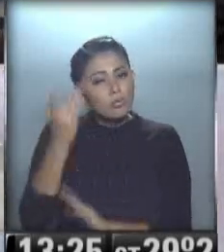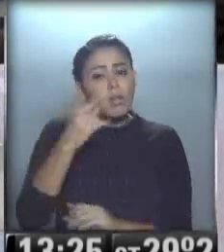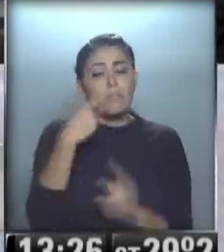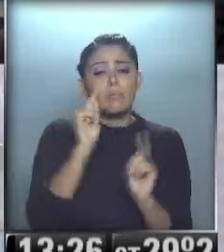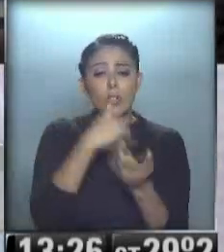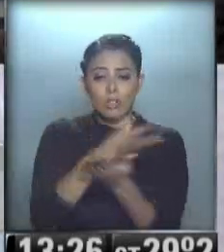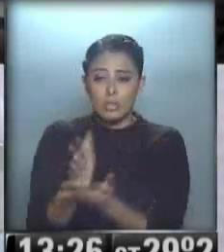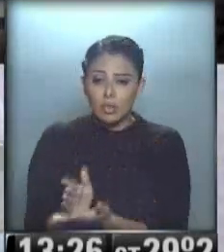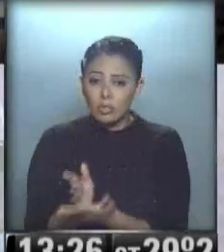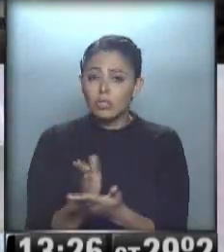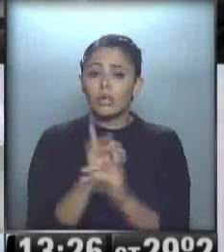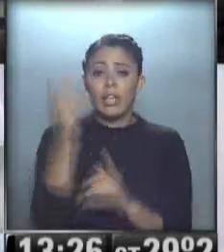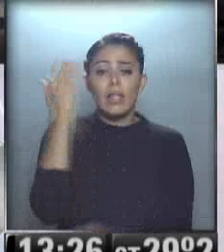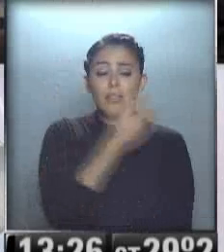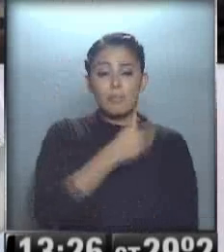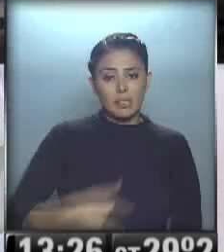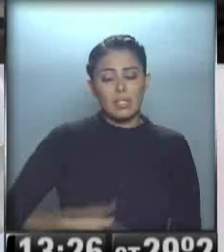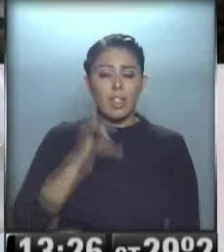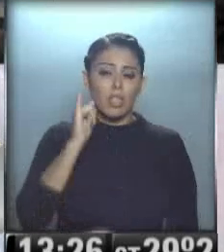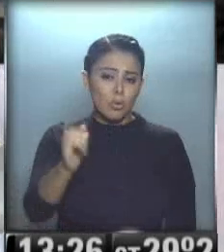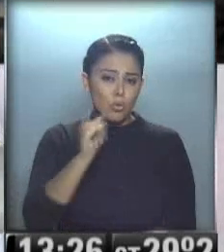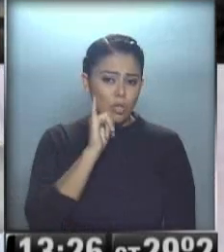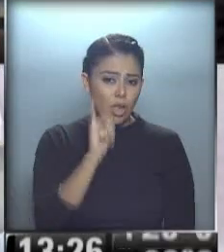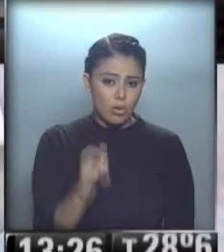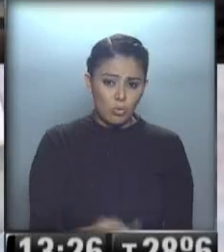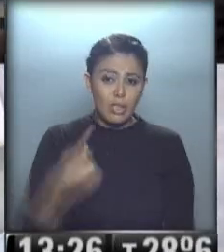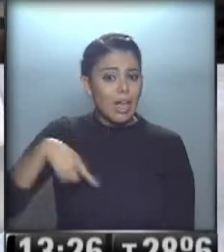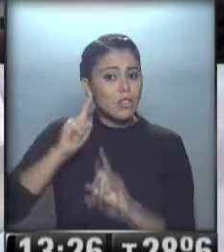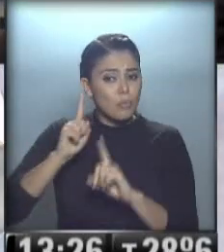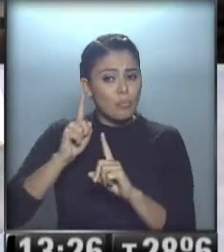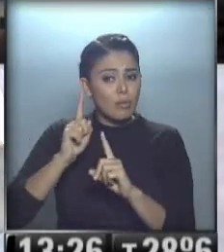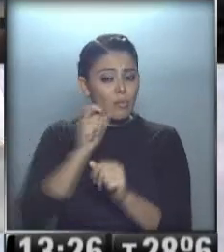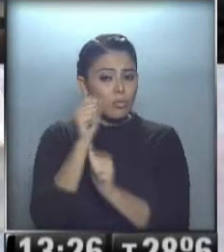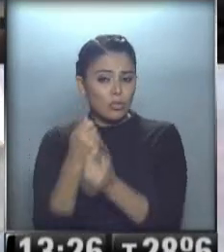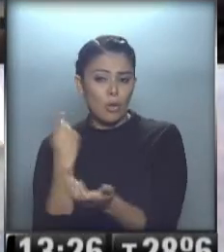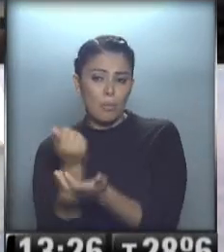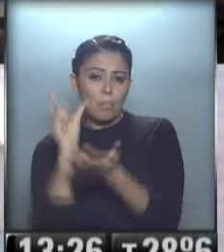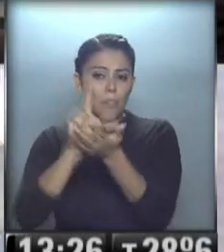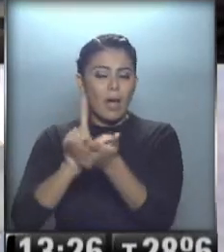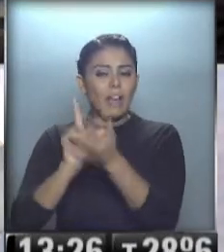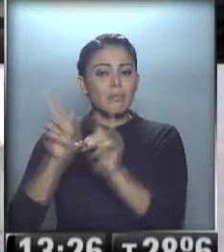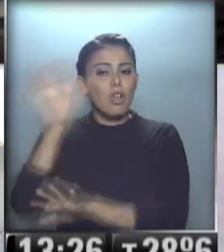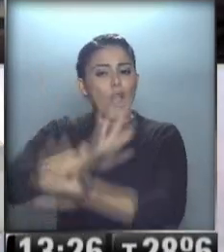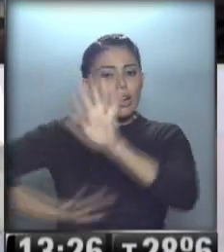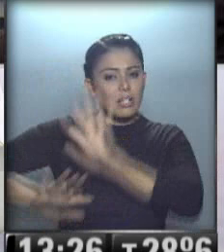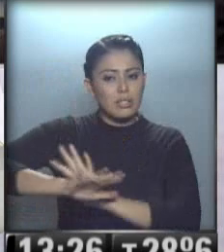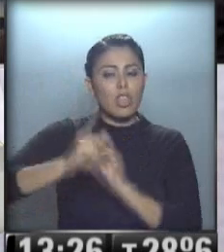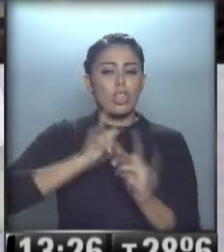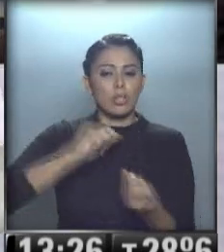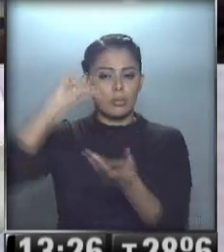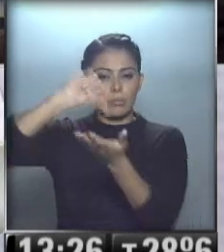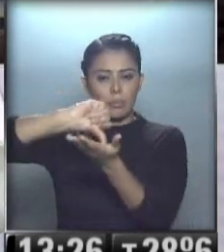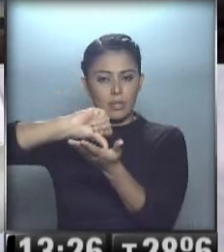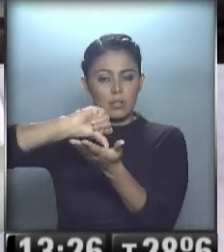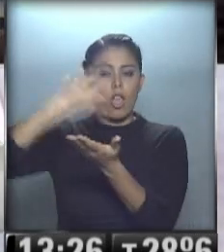históricamente denunció el presidente maduro están financiados y organizados desde la frontera de Colombia los